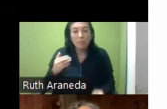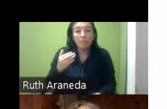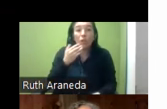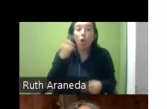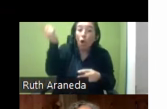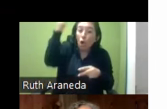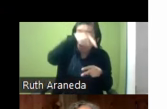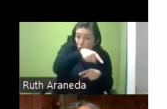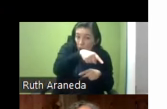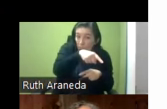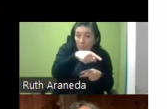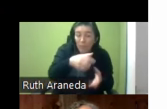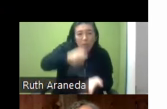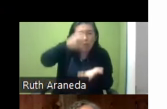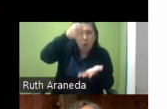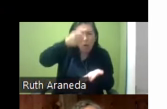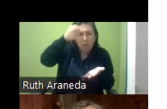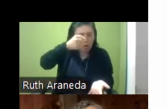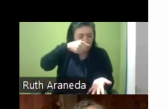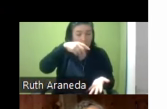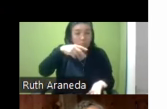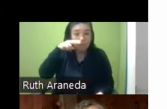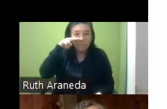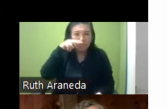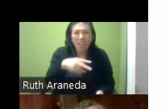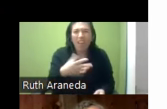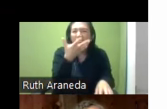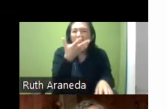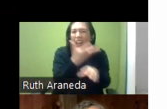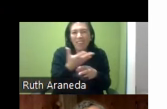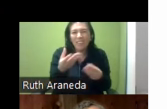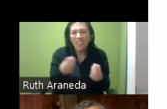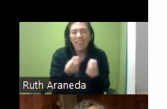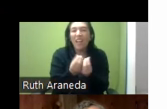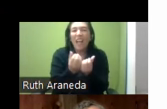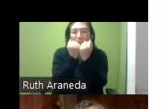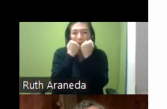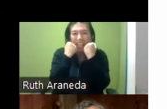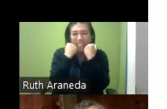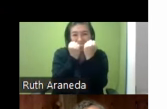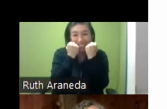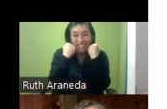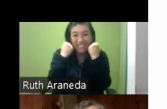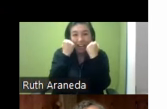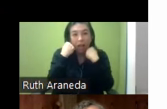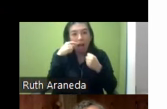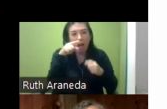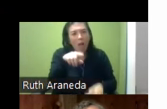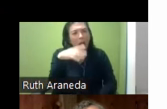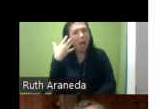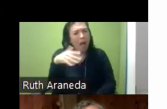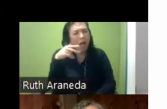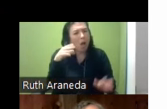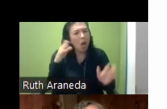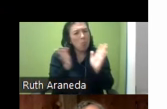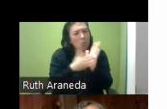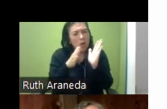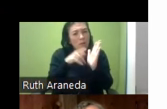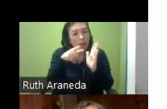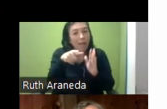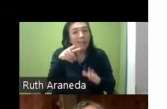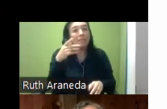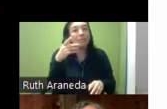otro costal, este otro hallazgo lleno de corontas de maíz, da cuenta de que este individuo no solamente era pescador,